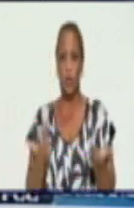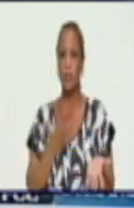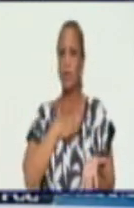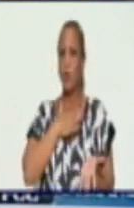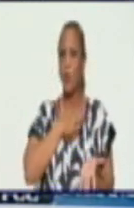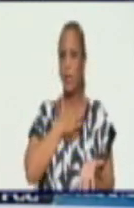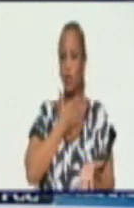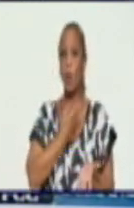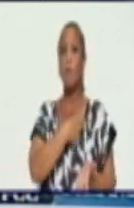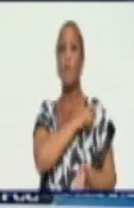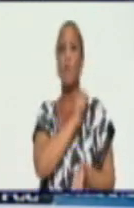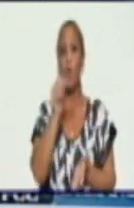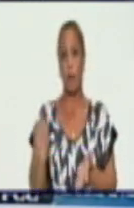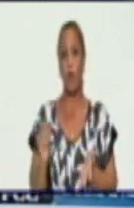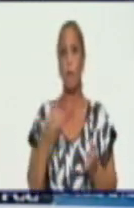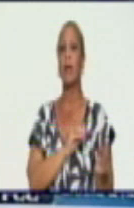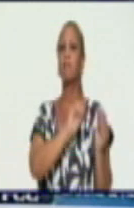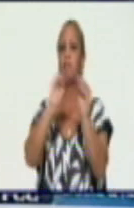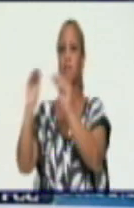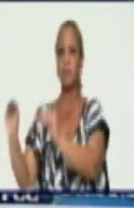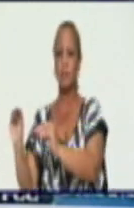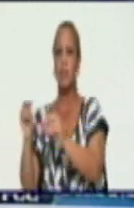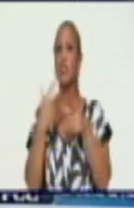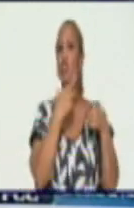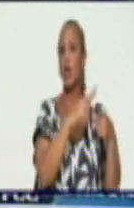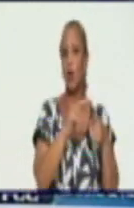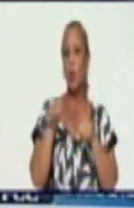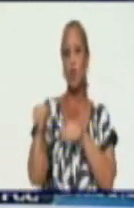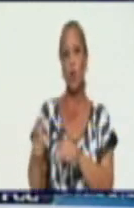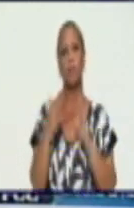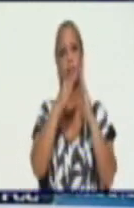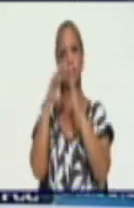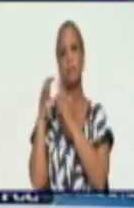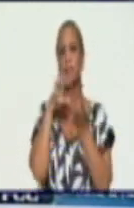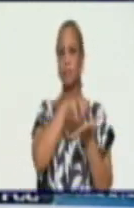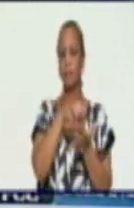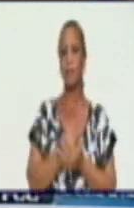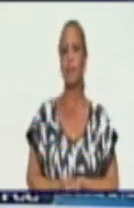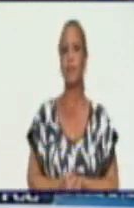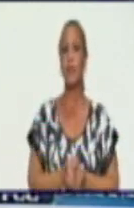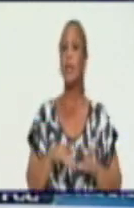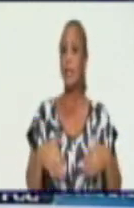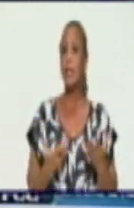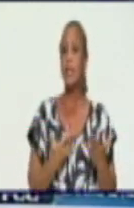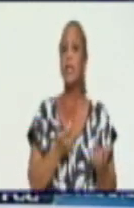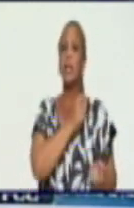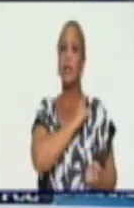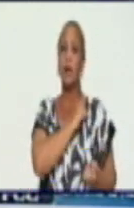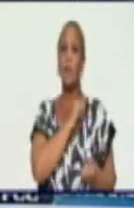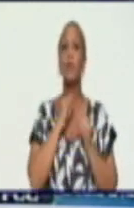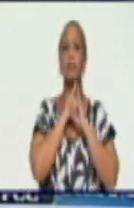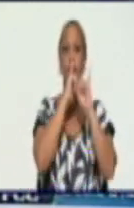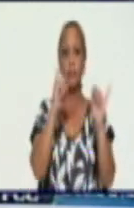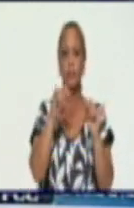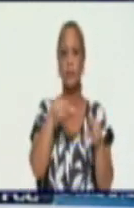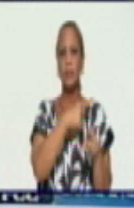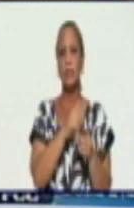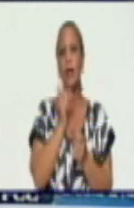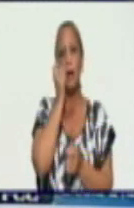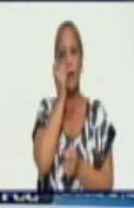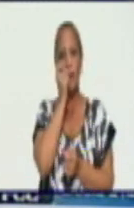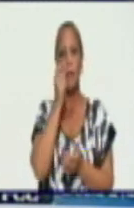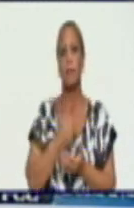sus recursos en el barrio y sería oportuno que ares que abriera esa medida de la